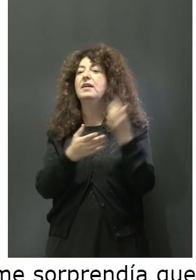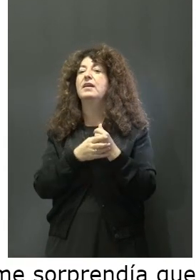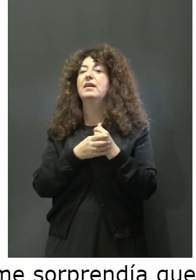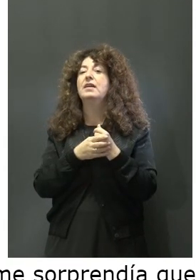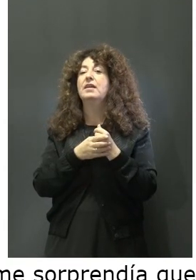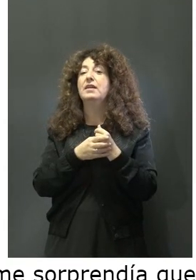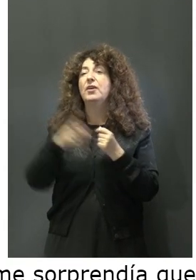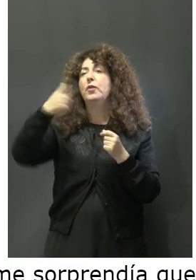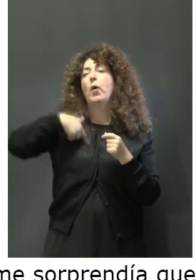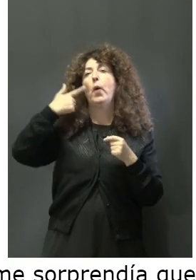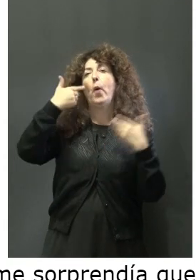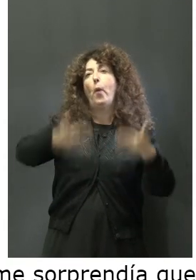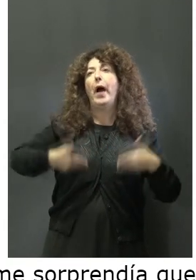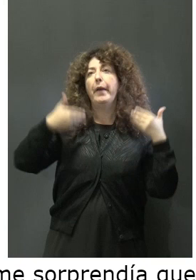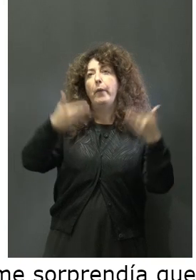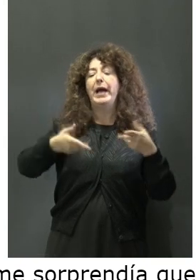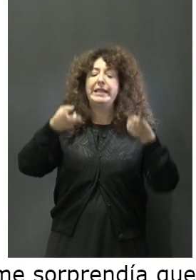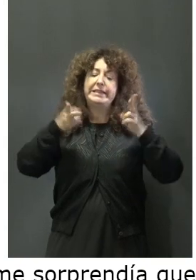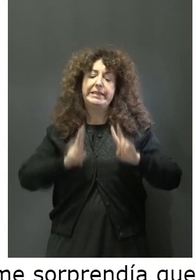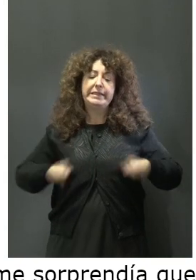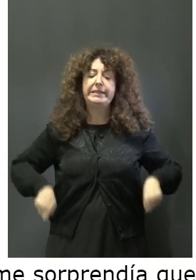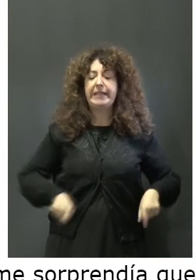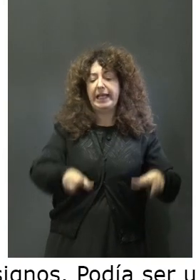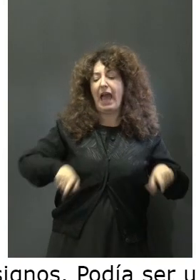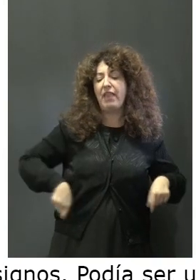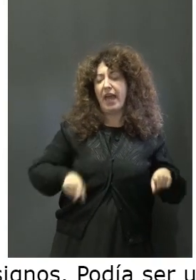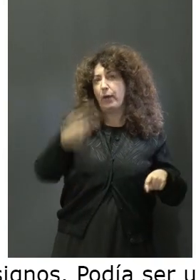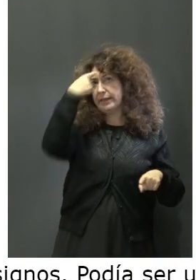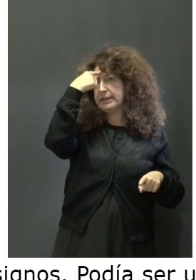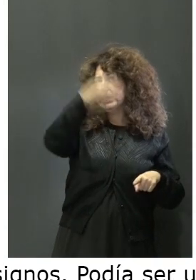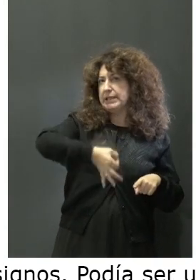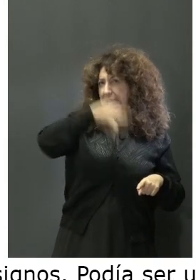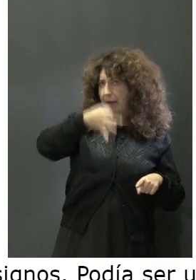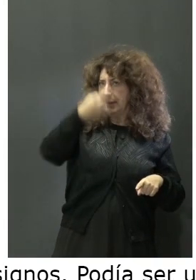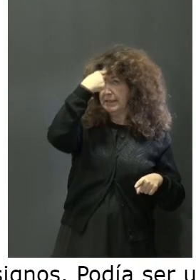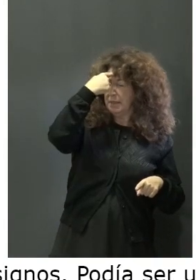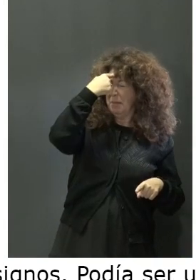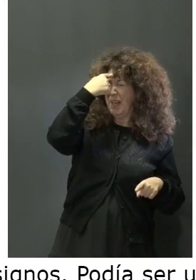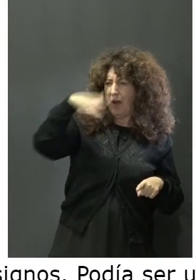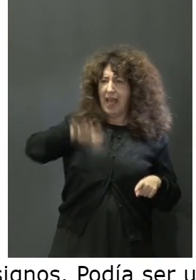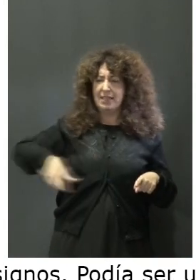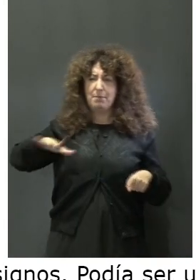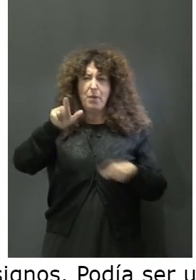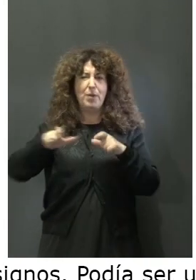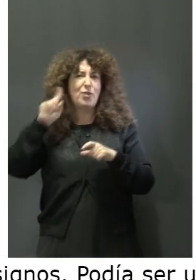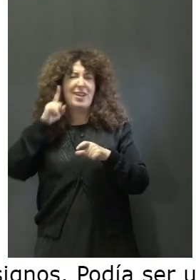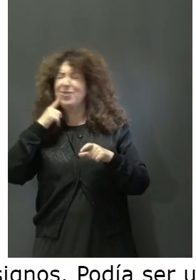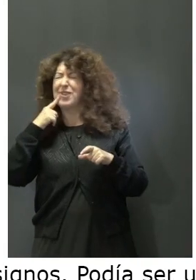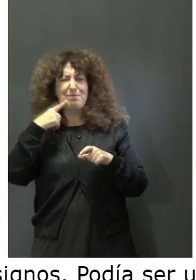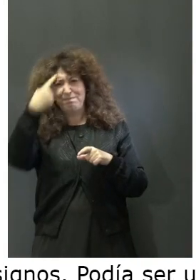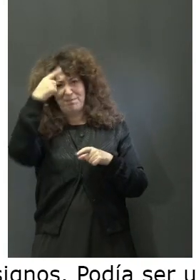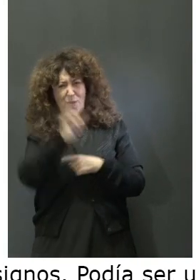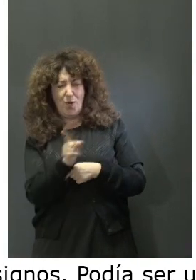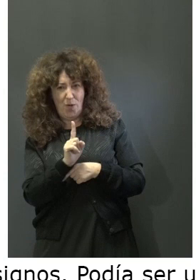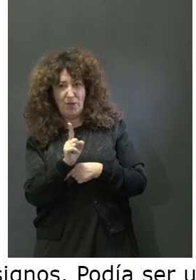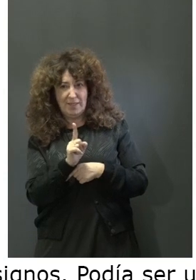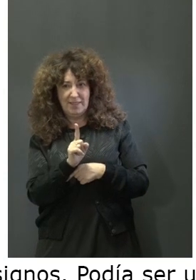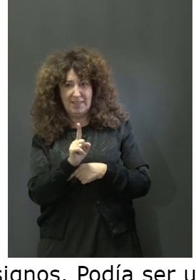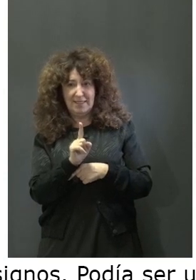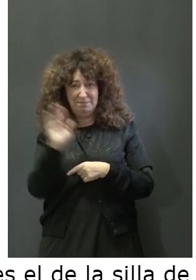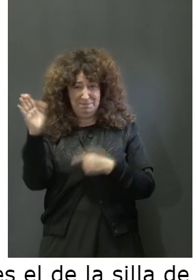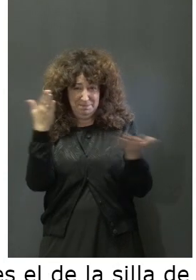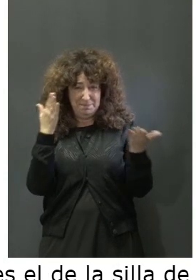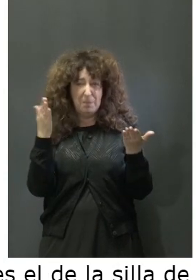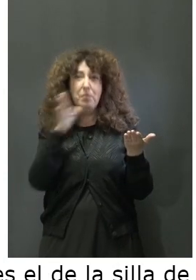que consideramos siempre que es el de la silla de ruedas, ¿no? Porque consideramos uno u otro, ¿no? Por eso parece que